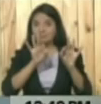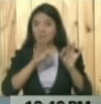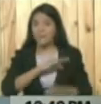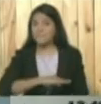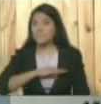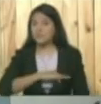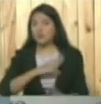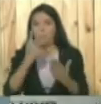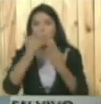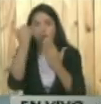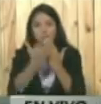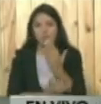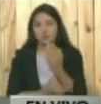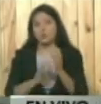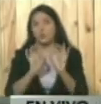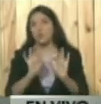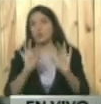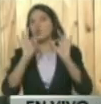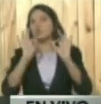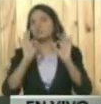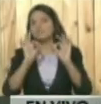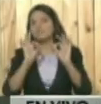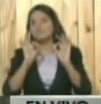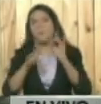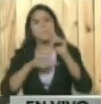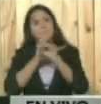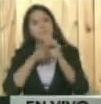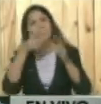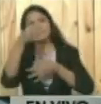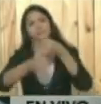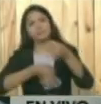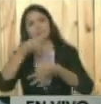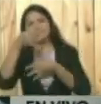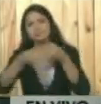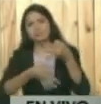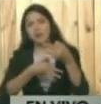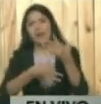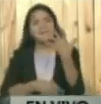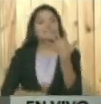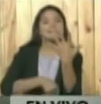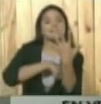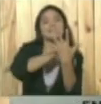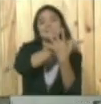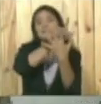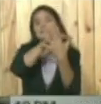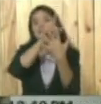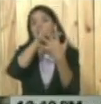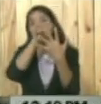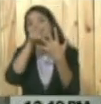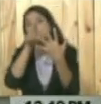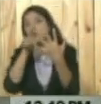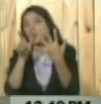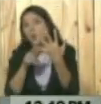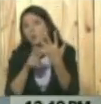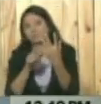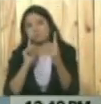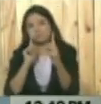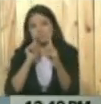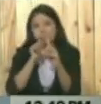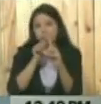misión, y logra definirse cinco vértices, cinco elementos centrales,